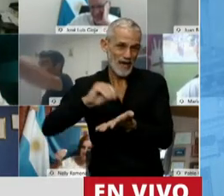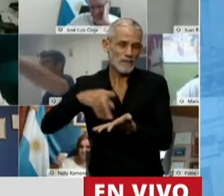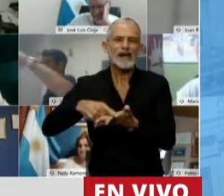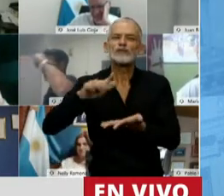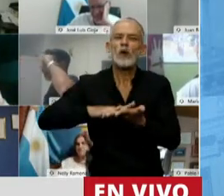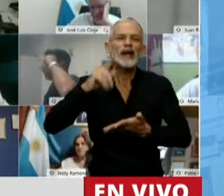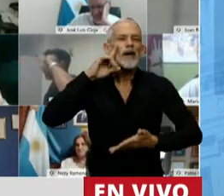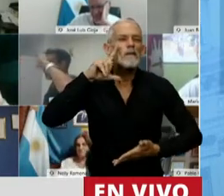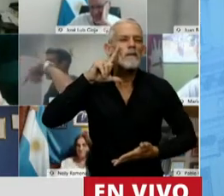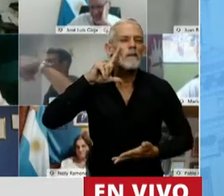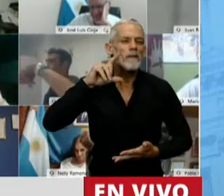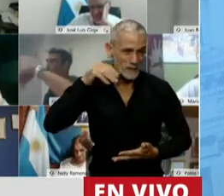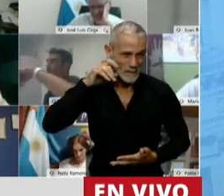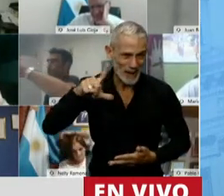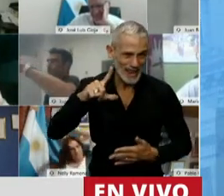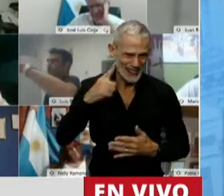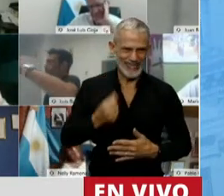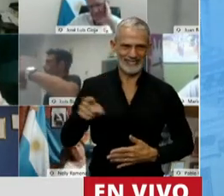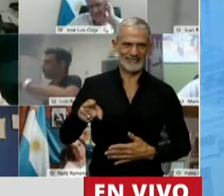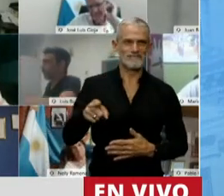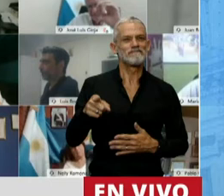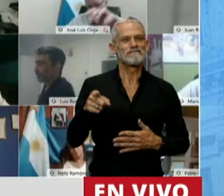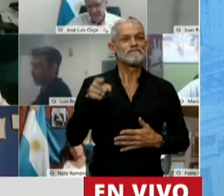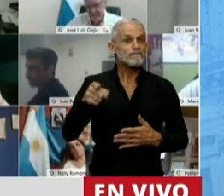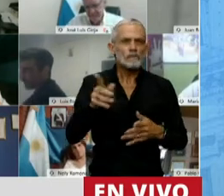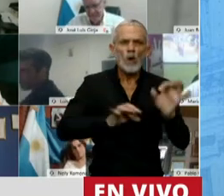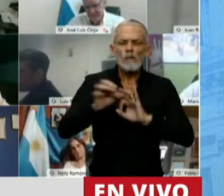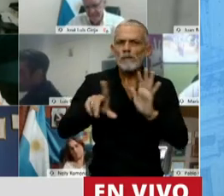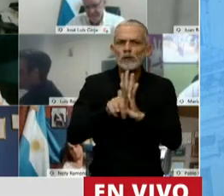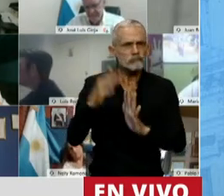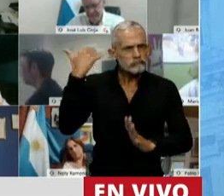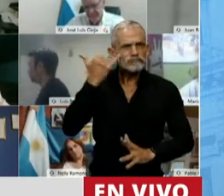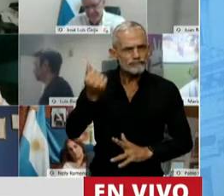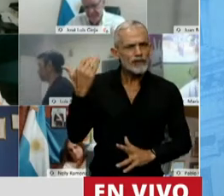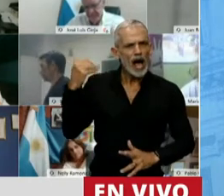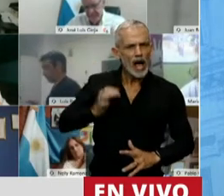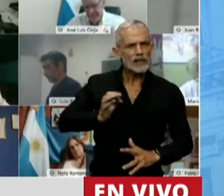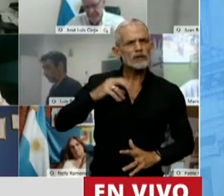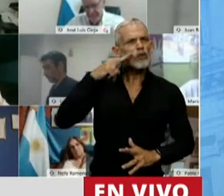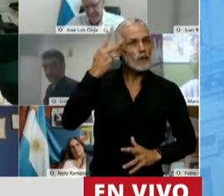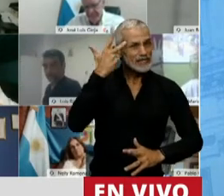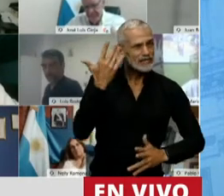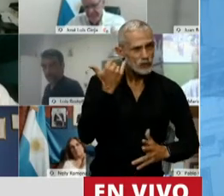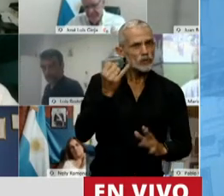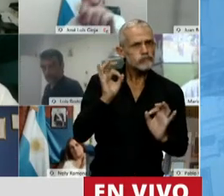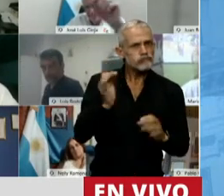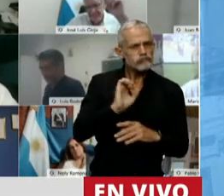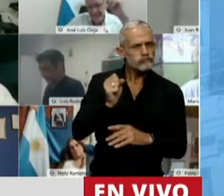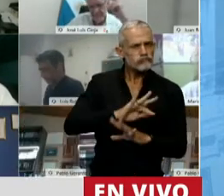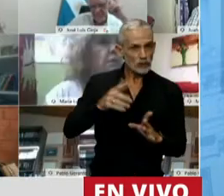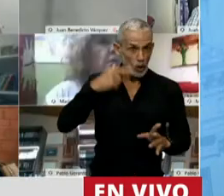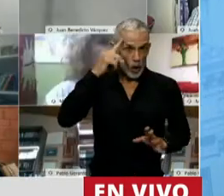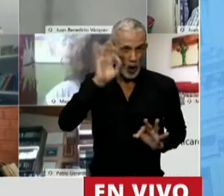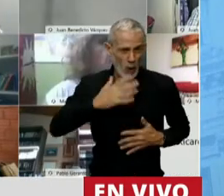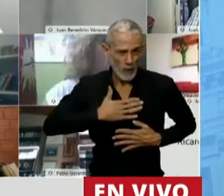los 1.000 días. ¿Y por qué digo esto, señor presidente? Porque este proyecto ya fue tratado en el 2018 y desde mi